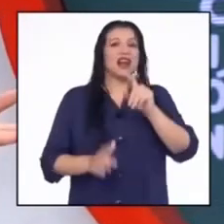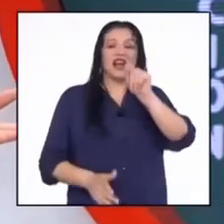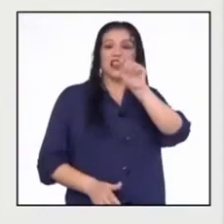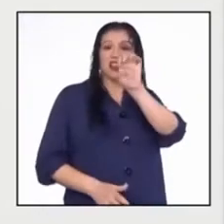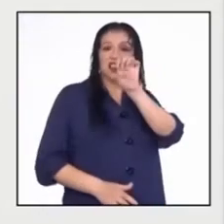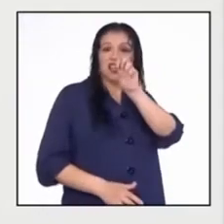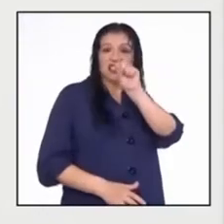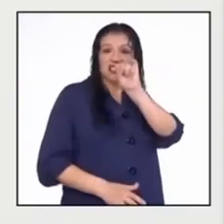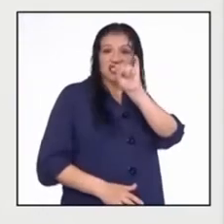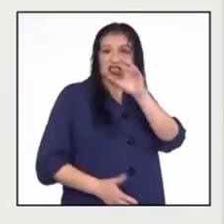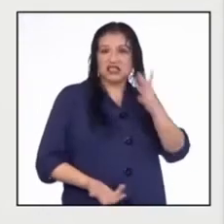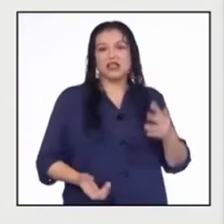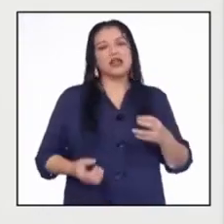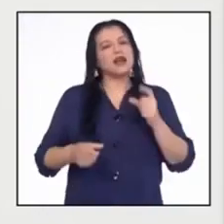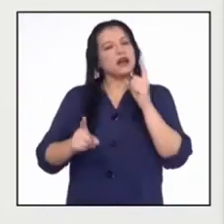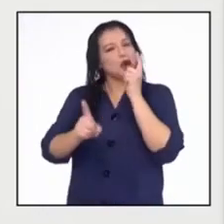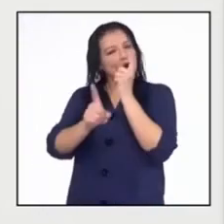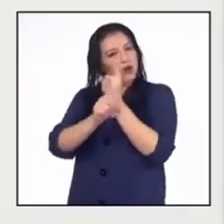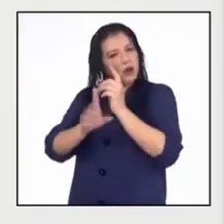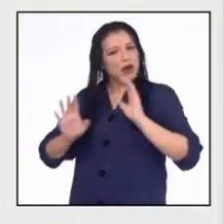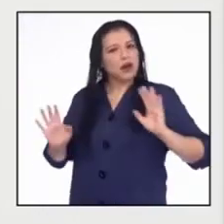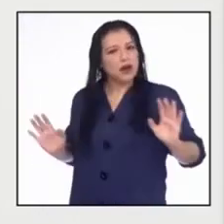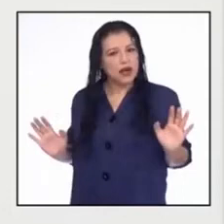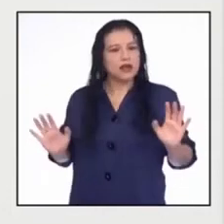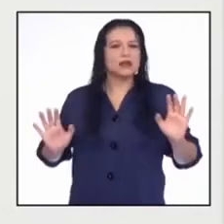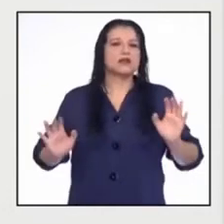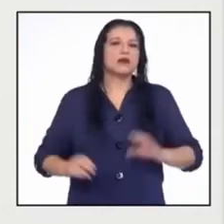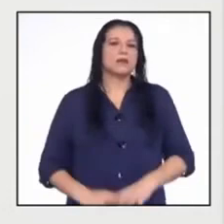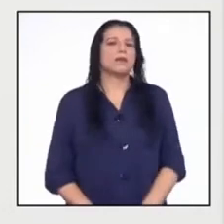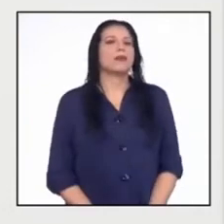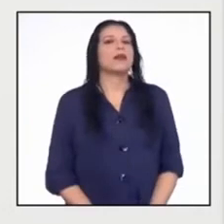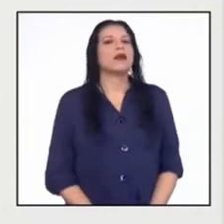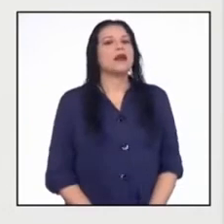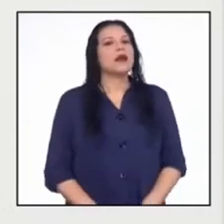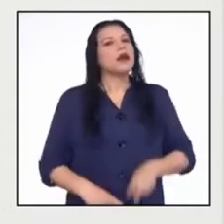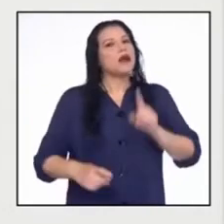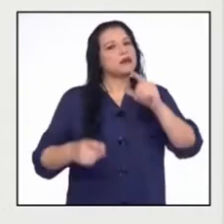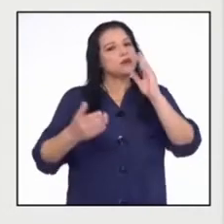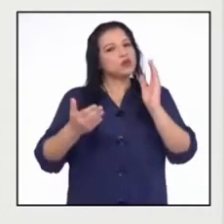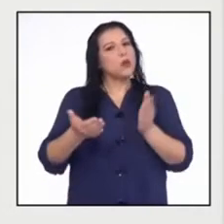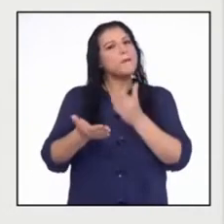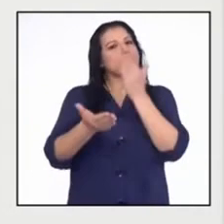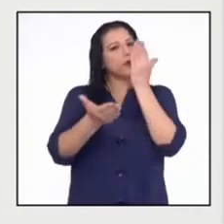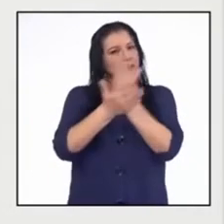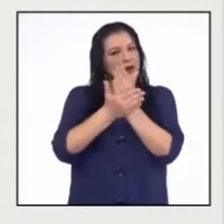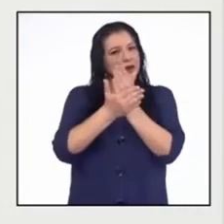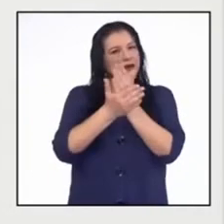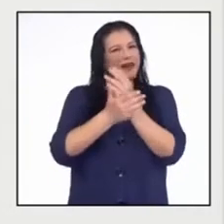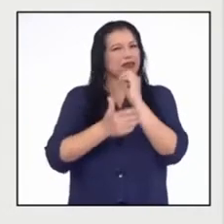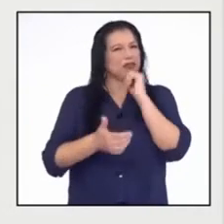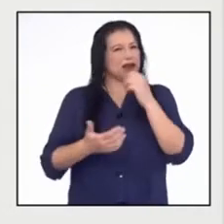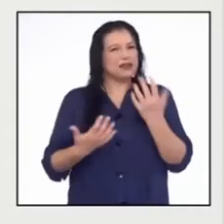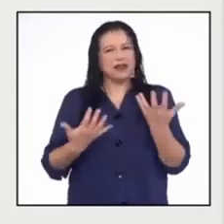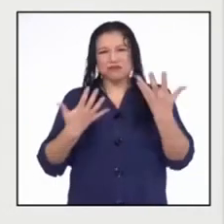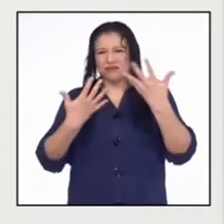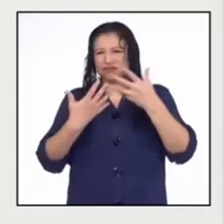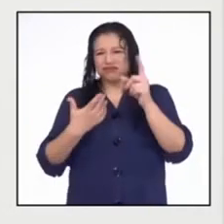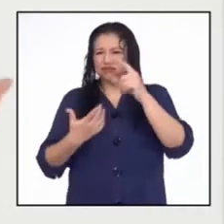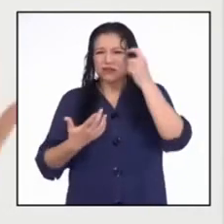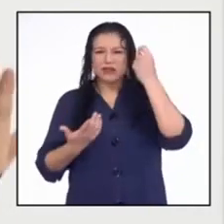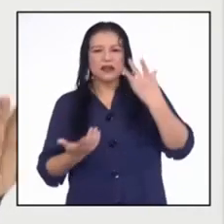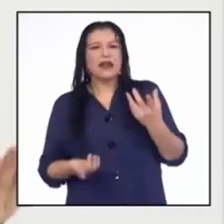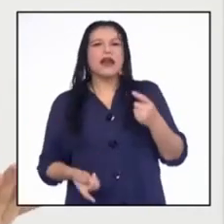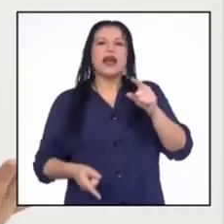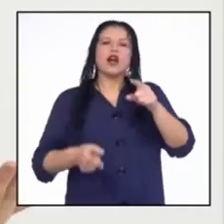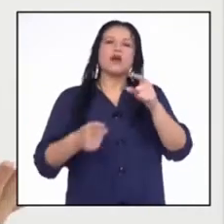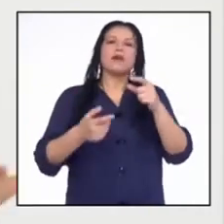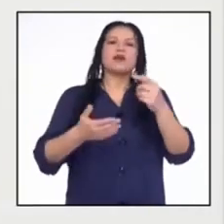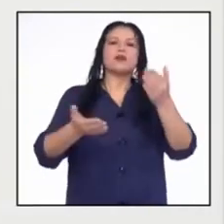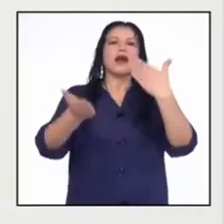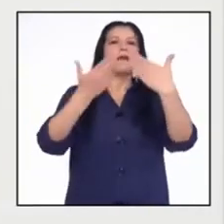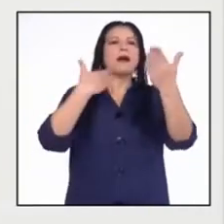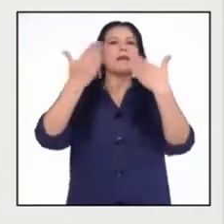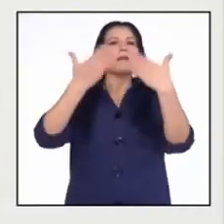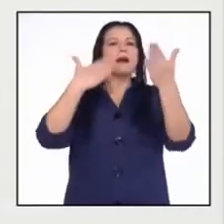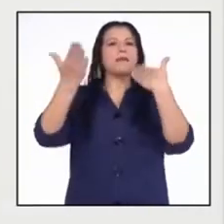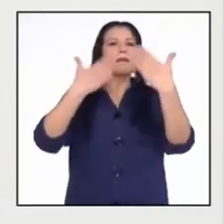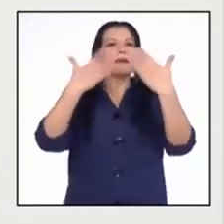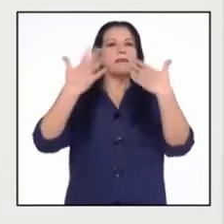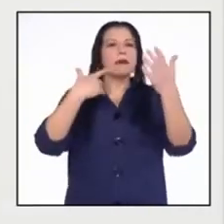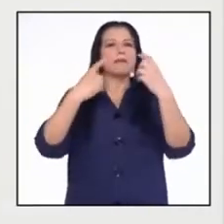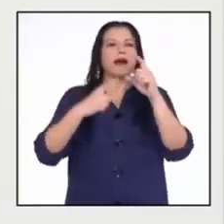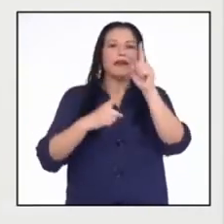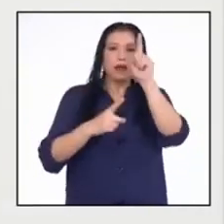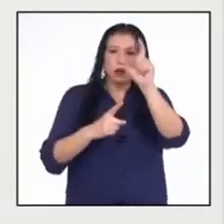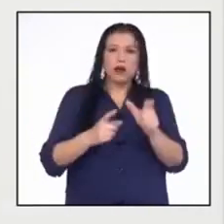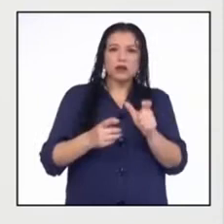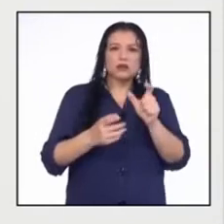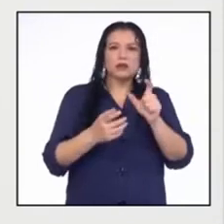¿verdad? Exacto. Eso, por ejemplo, es un problema de coherencia. Es como si estuvieras hablando de A y luego